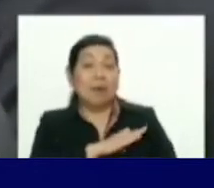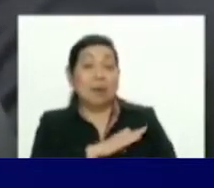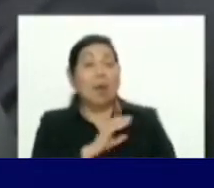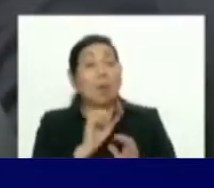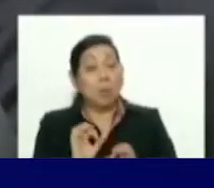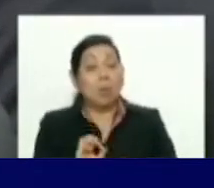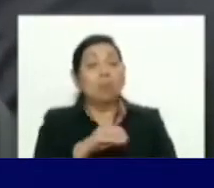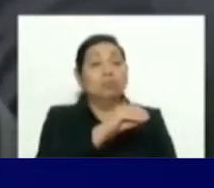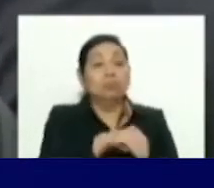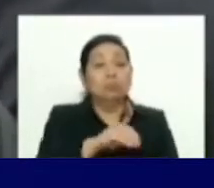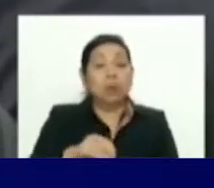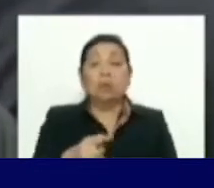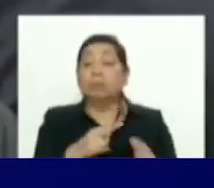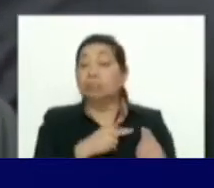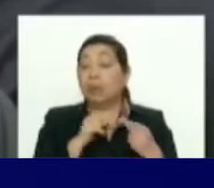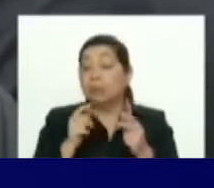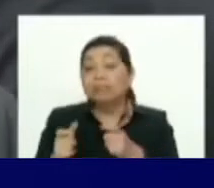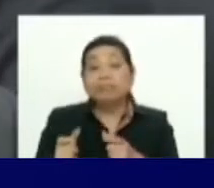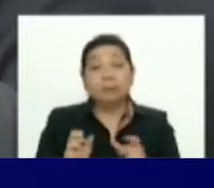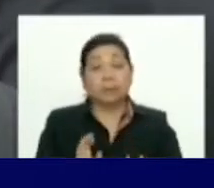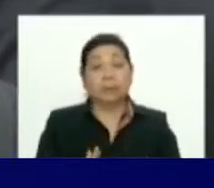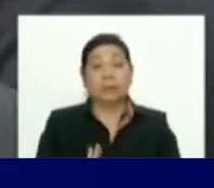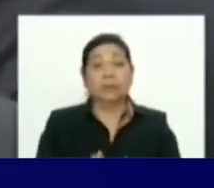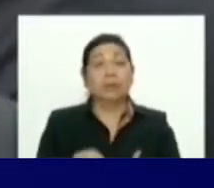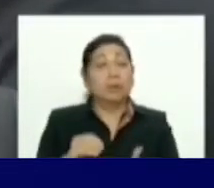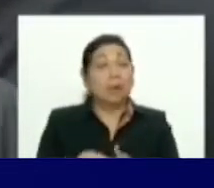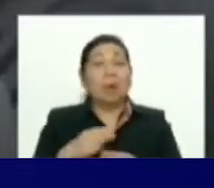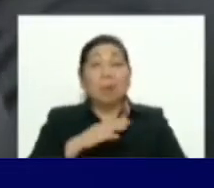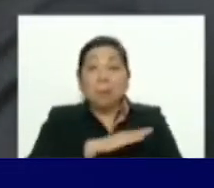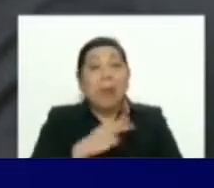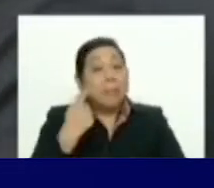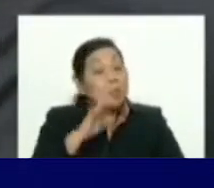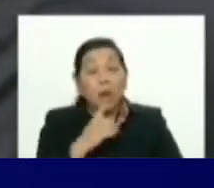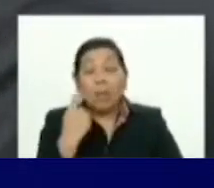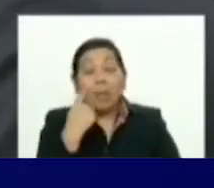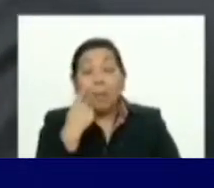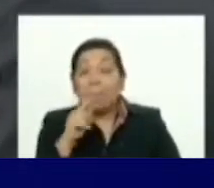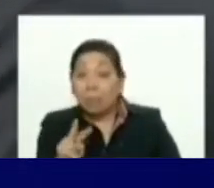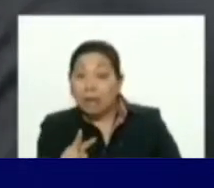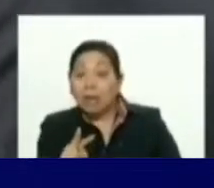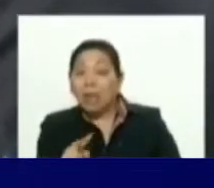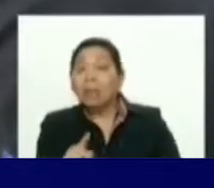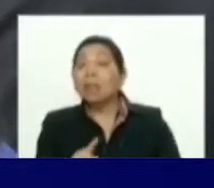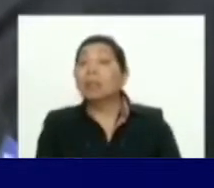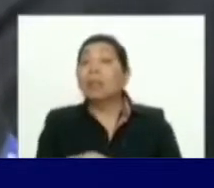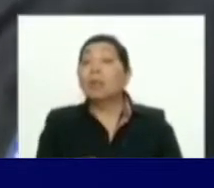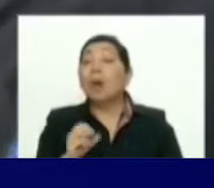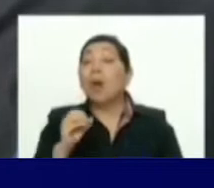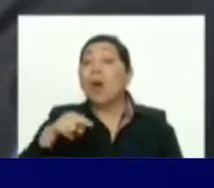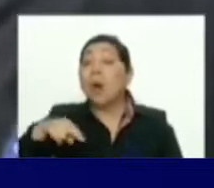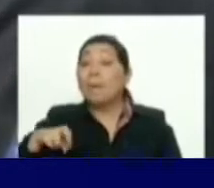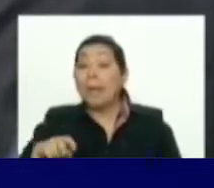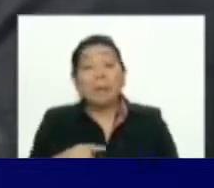que cumplan la misión de vigilar la instalación de ME, vigilar nada más, porque eso depende de la OMPE,